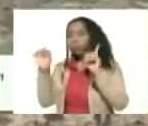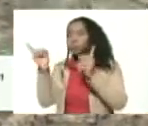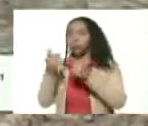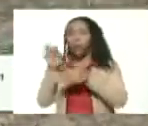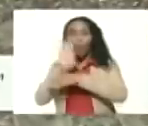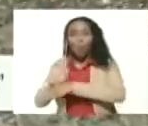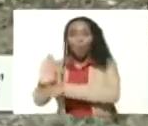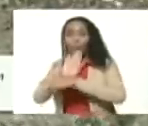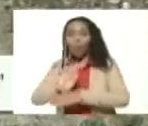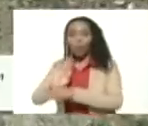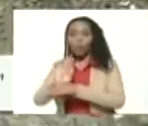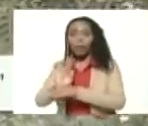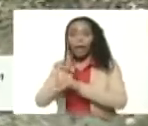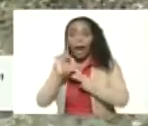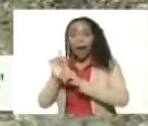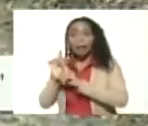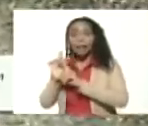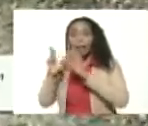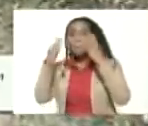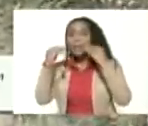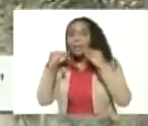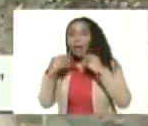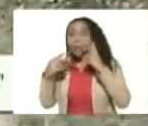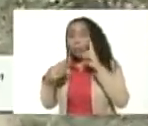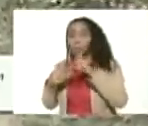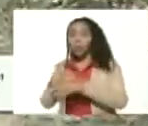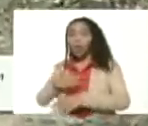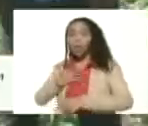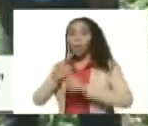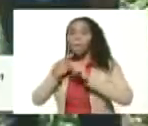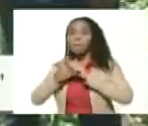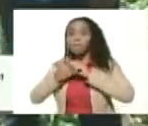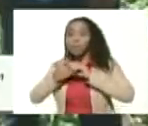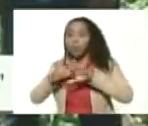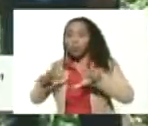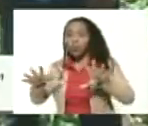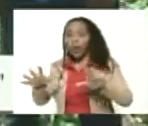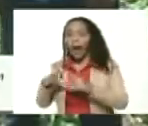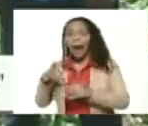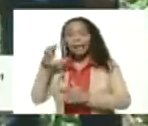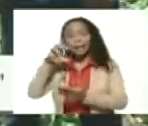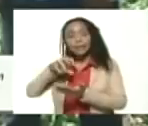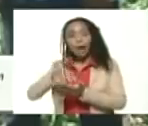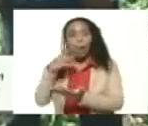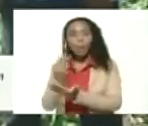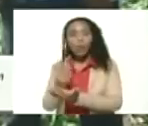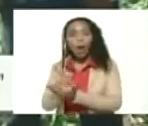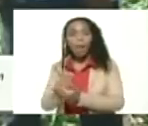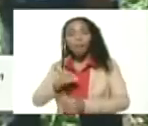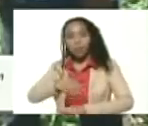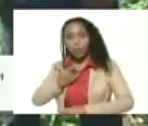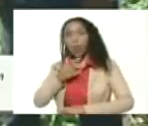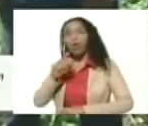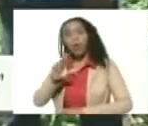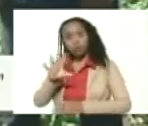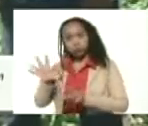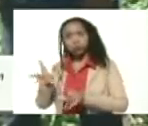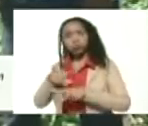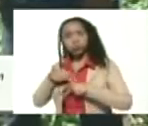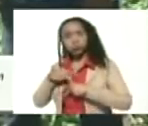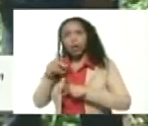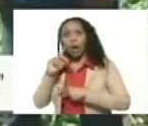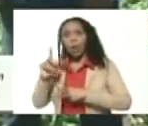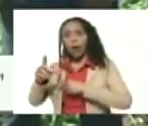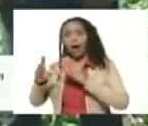nuestra tierra, y con esta experiencia que podemos multiplicarla en el estado Monagas, pudiéramos obtener, pues, una